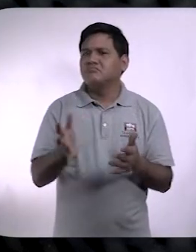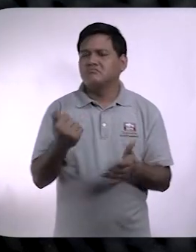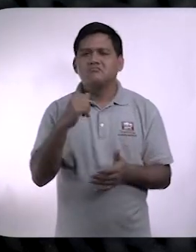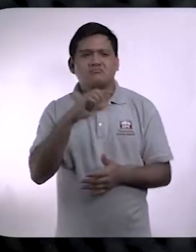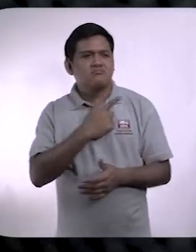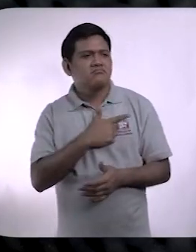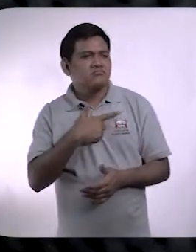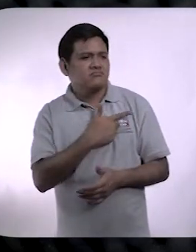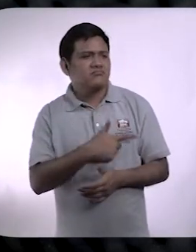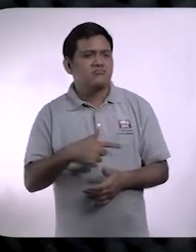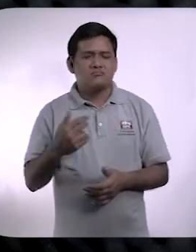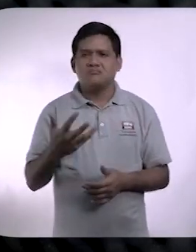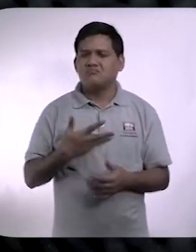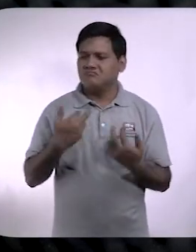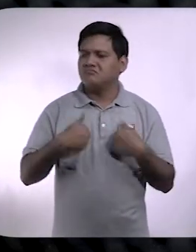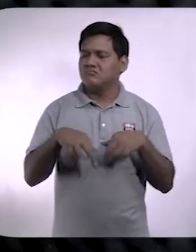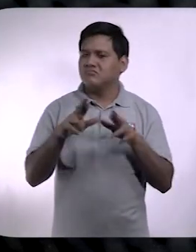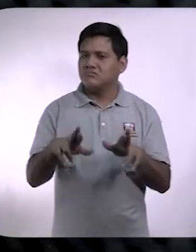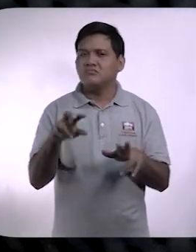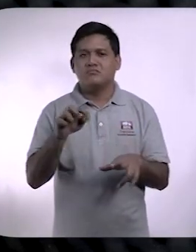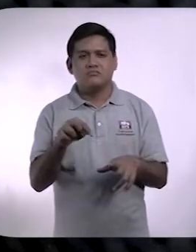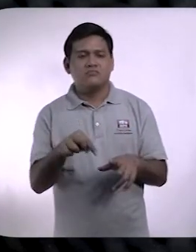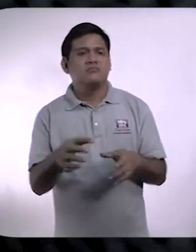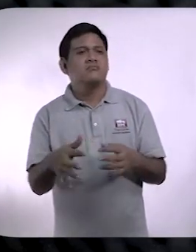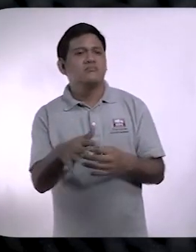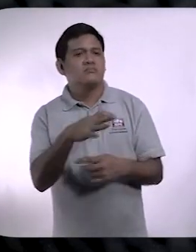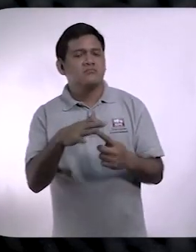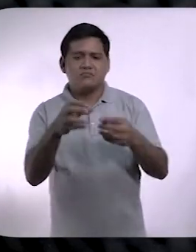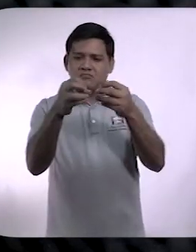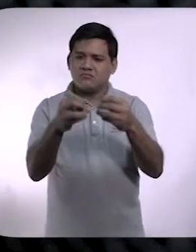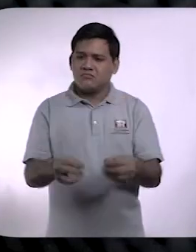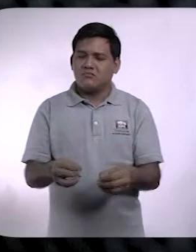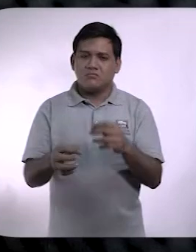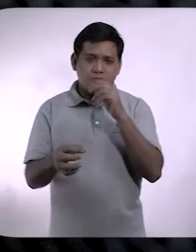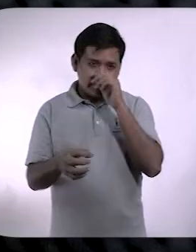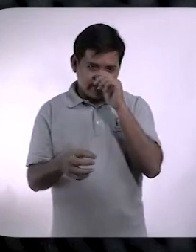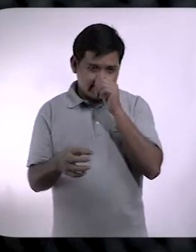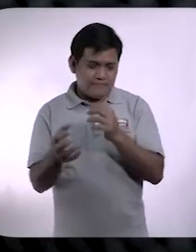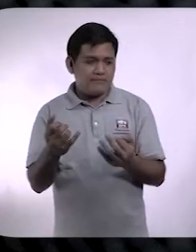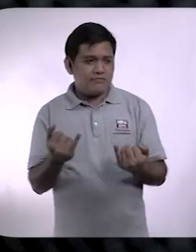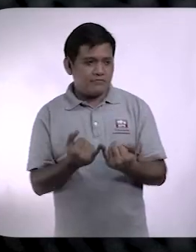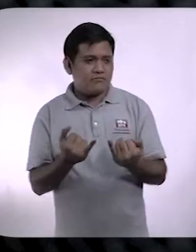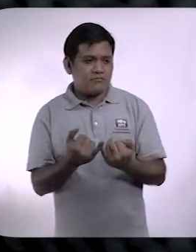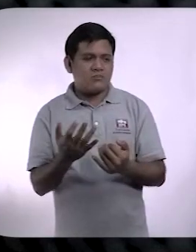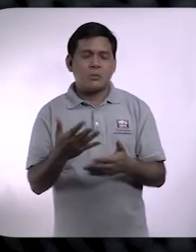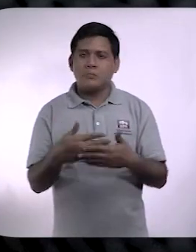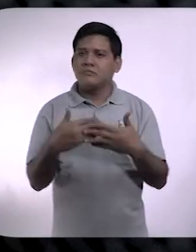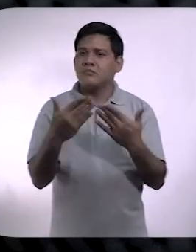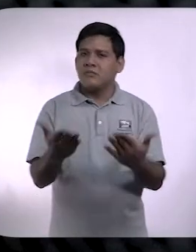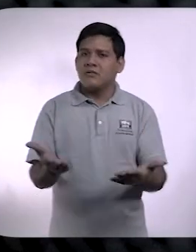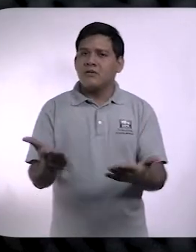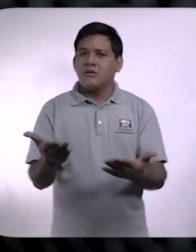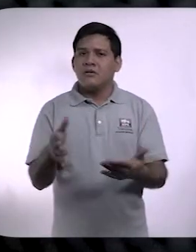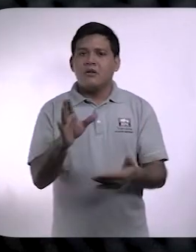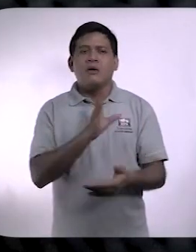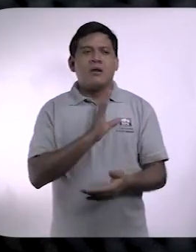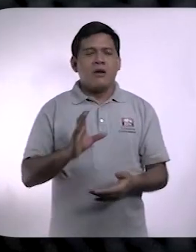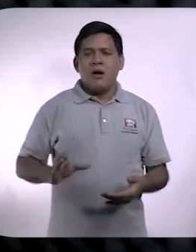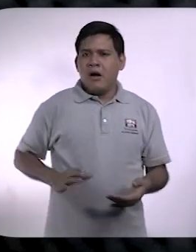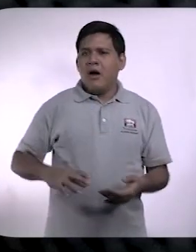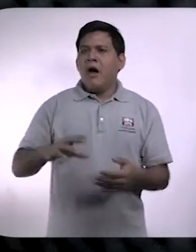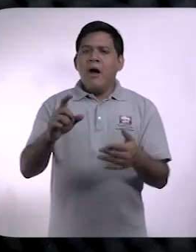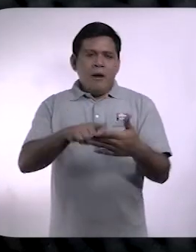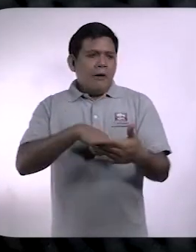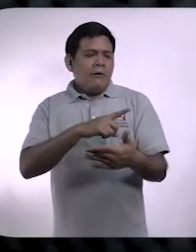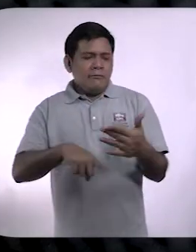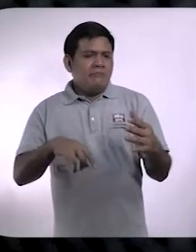fuera nuestro representante en algún cargo. Se le tiene que poner iría en el caso de la boleta,